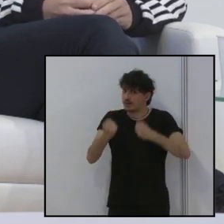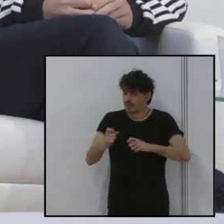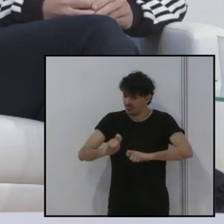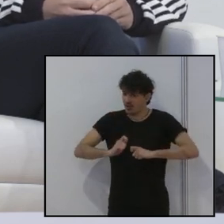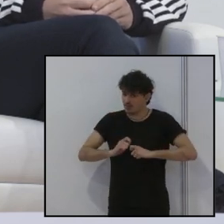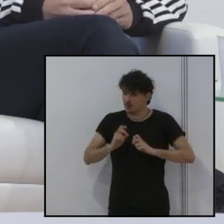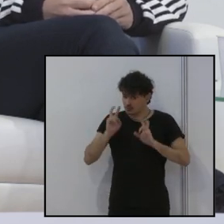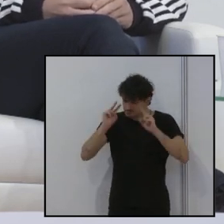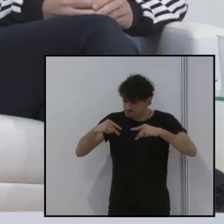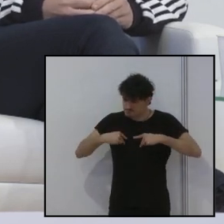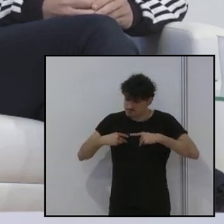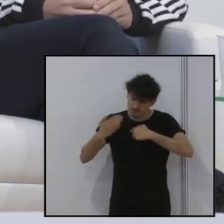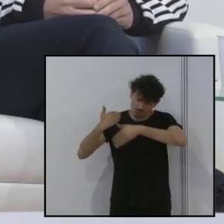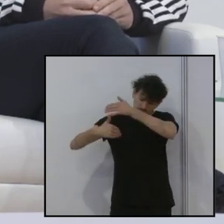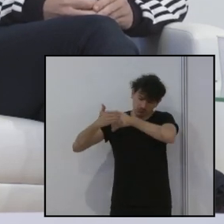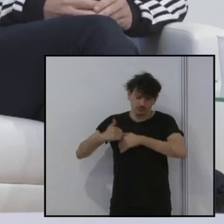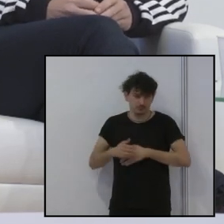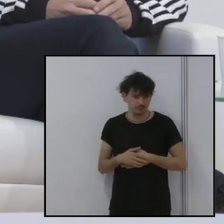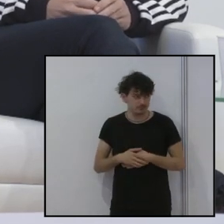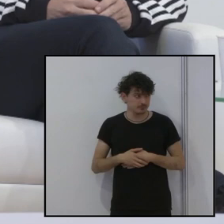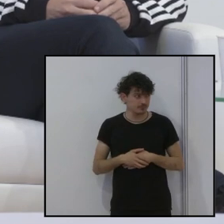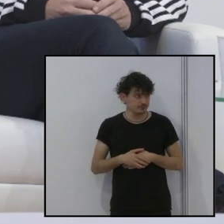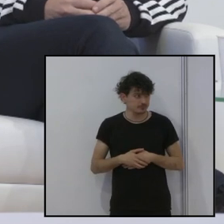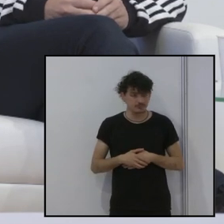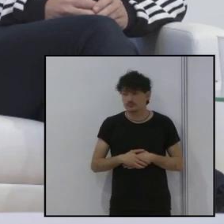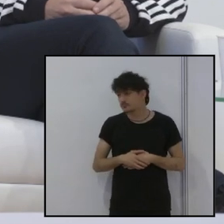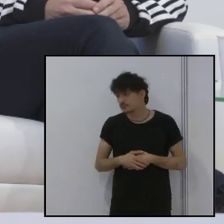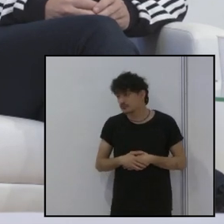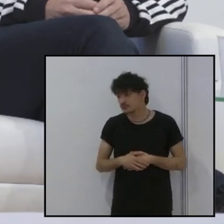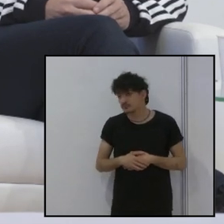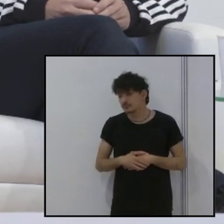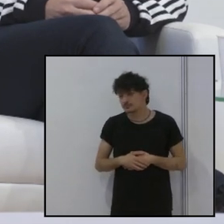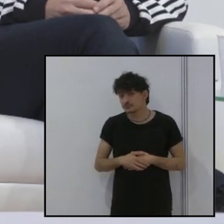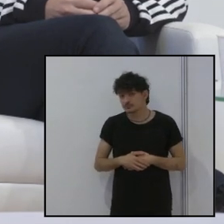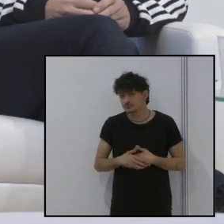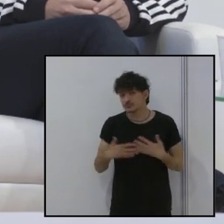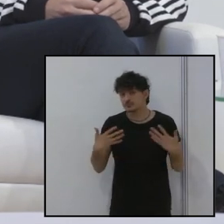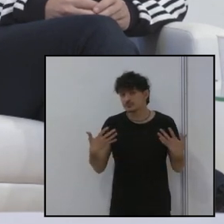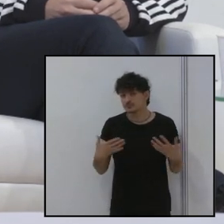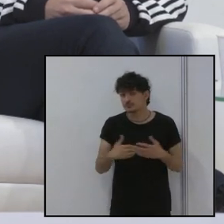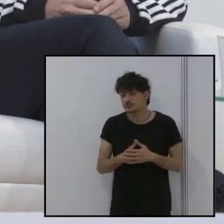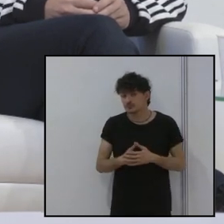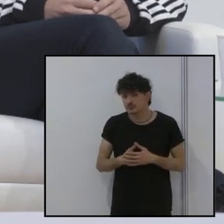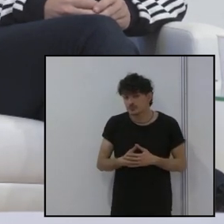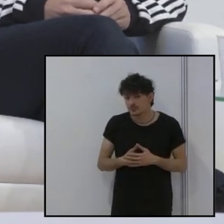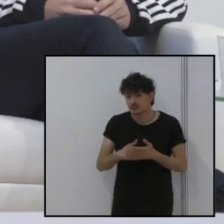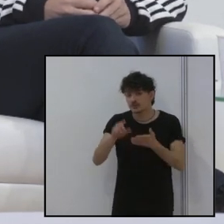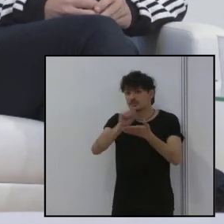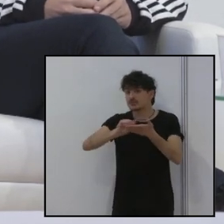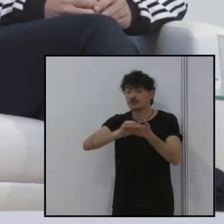O sea, fue un descubrimiento del proceso. Sí. Y una pregunta has comentado. volver a bucear tanto en aquello, escribir es